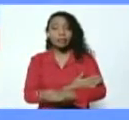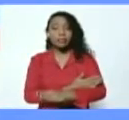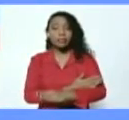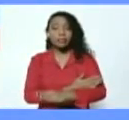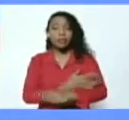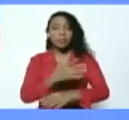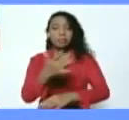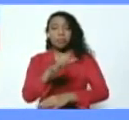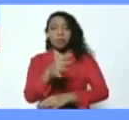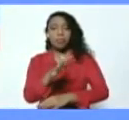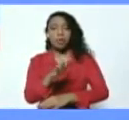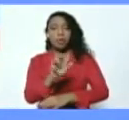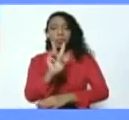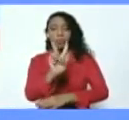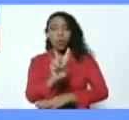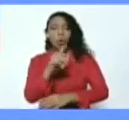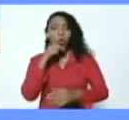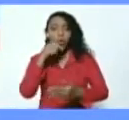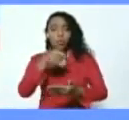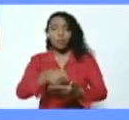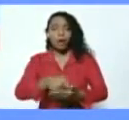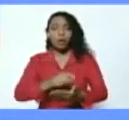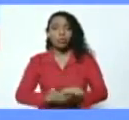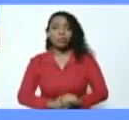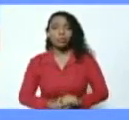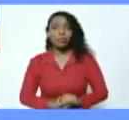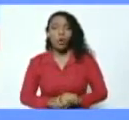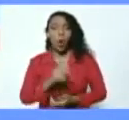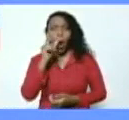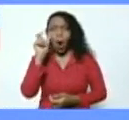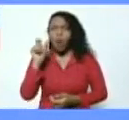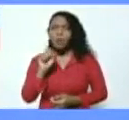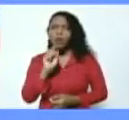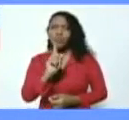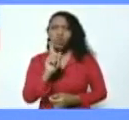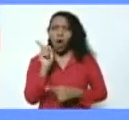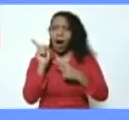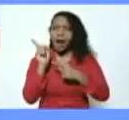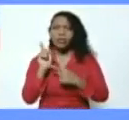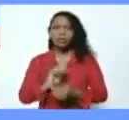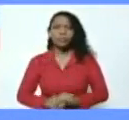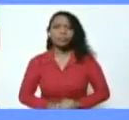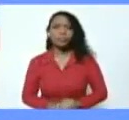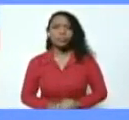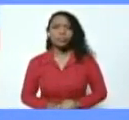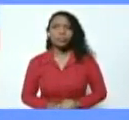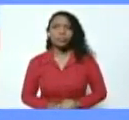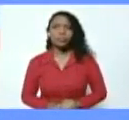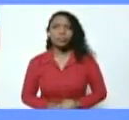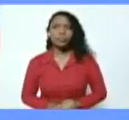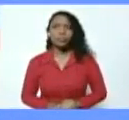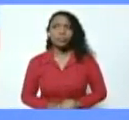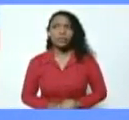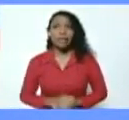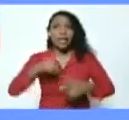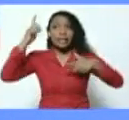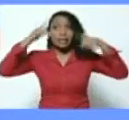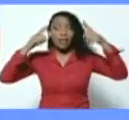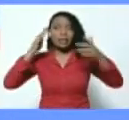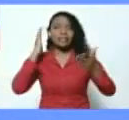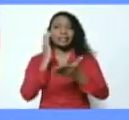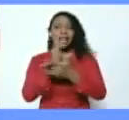lo menos dos lo mencionaron, Julio creo que fue uno de ellos, que Chávez siempre